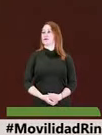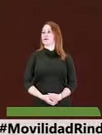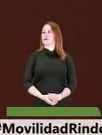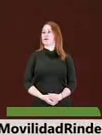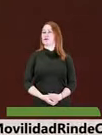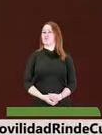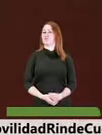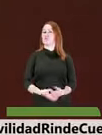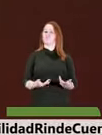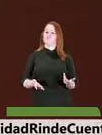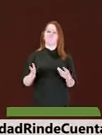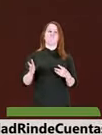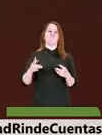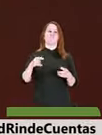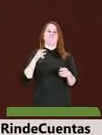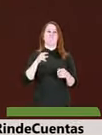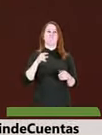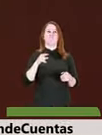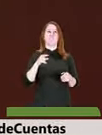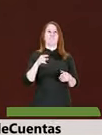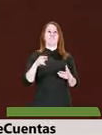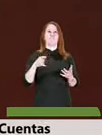Ese plan fue un ejercicio